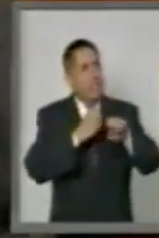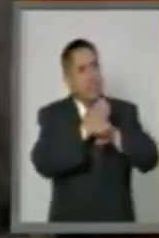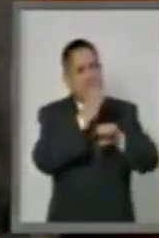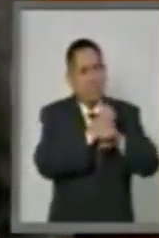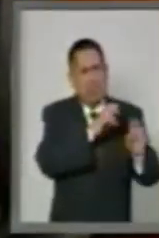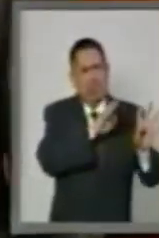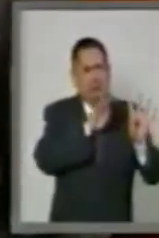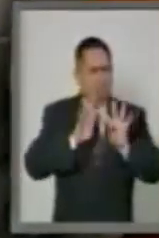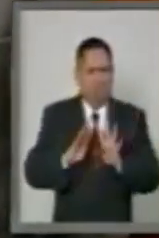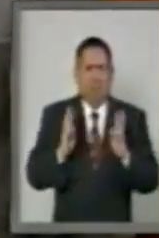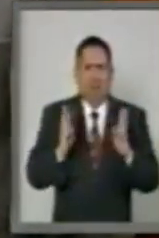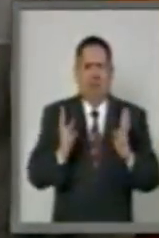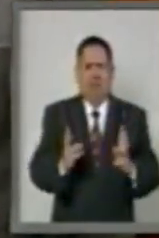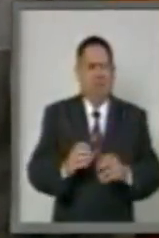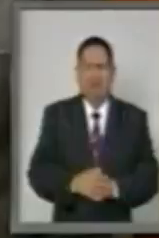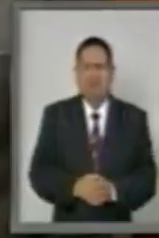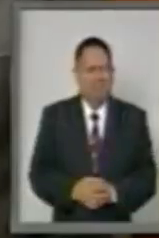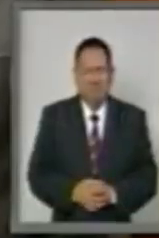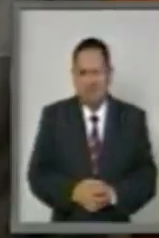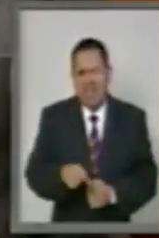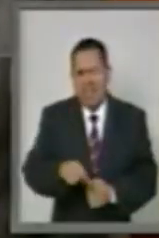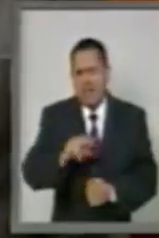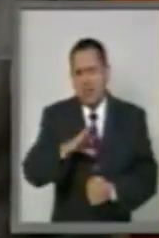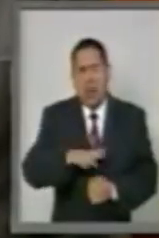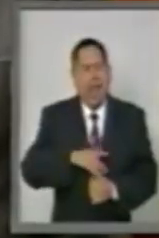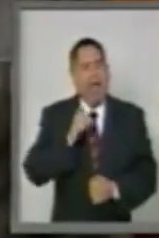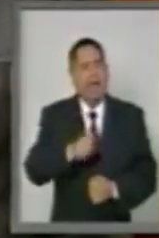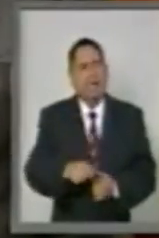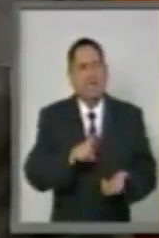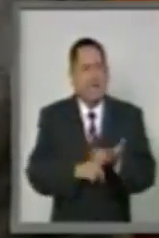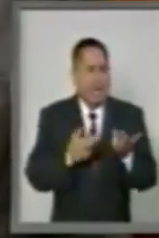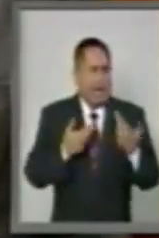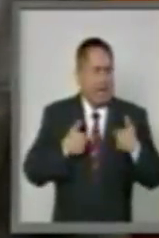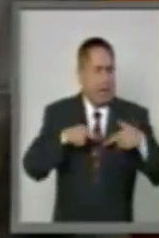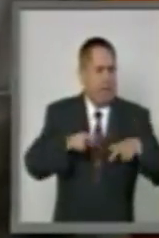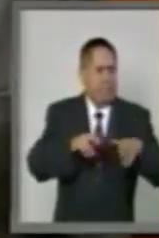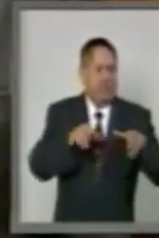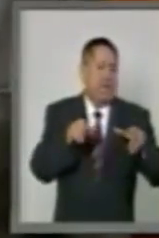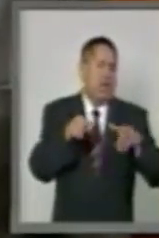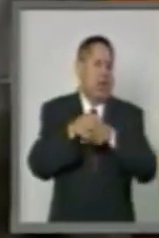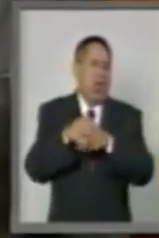la población. No, aquí se representa al poder.